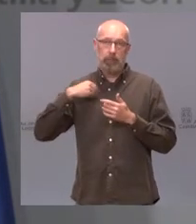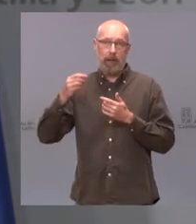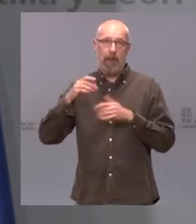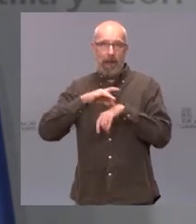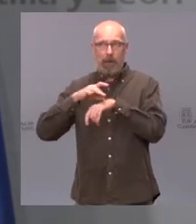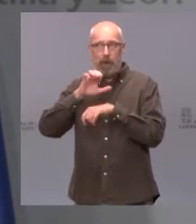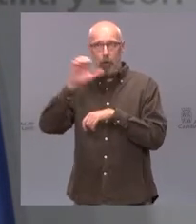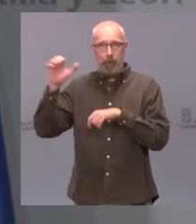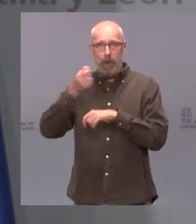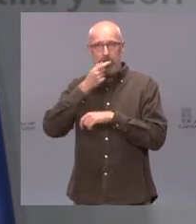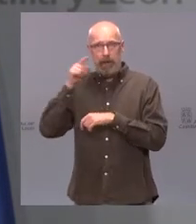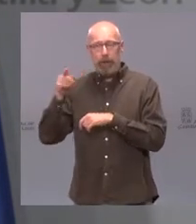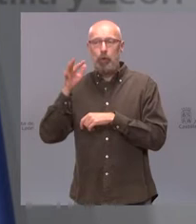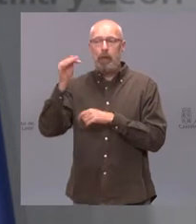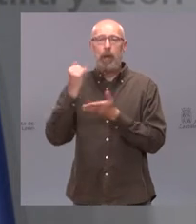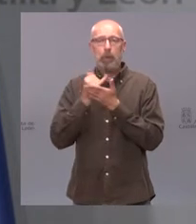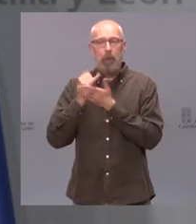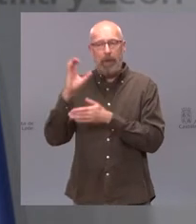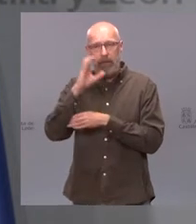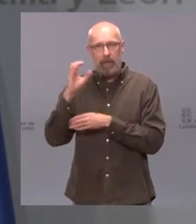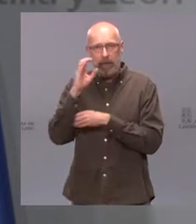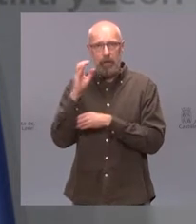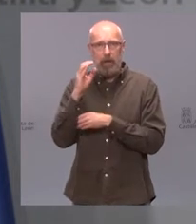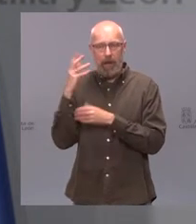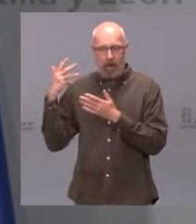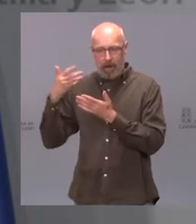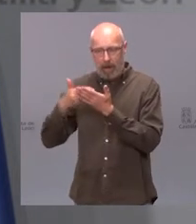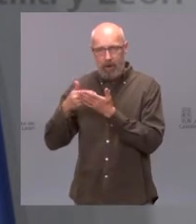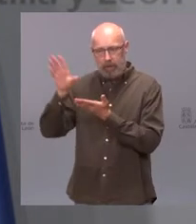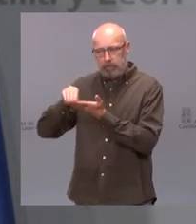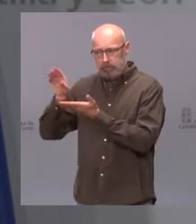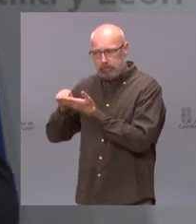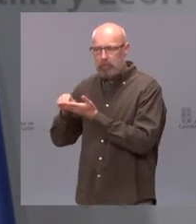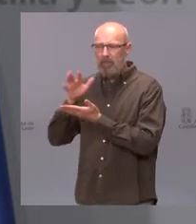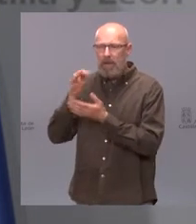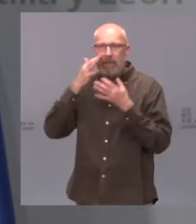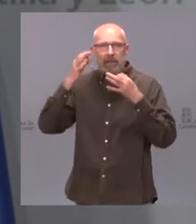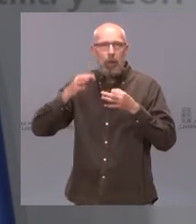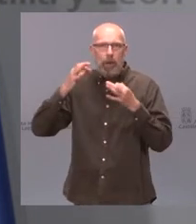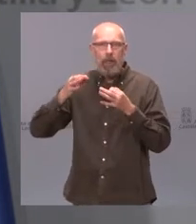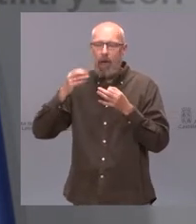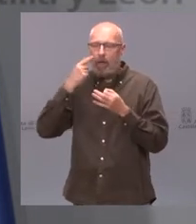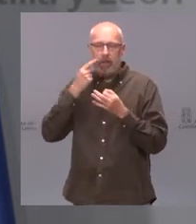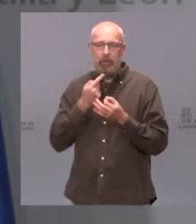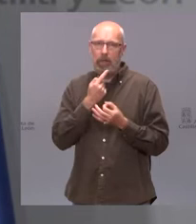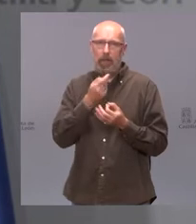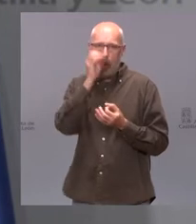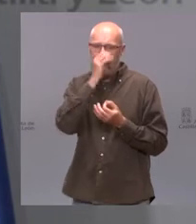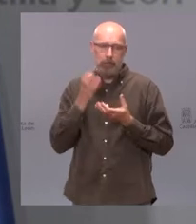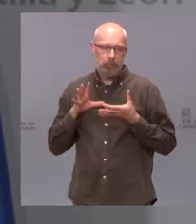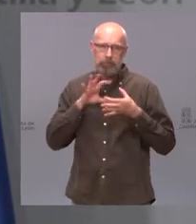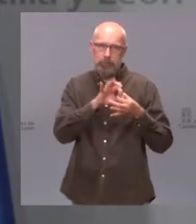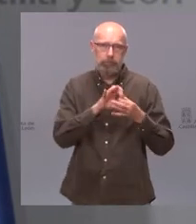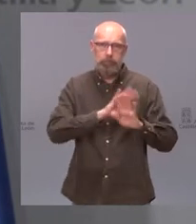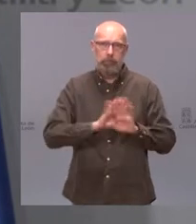recomienda la evidencia científica disponible en lo que respecta a seguridad. El estudio lo único que demuestra, y